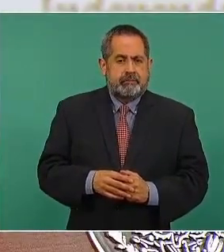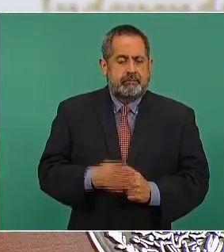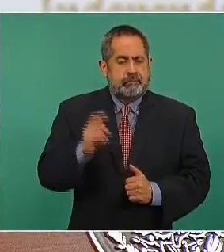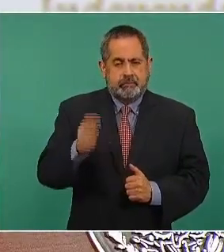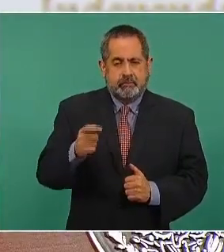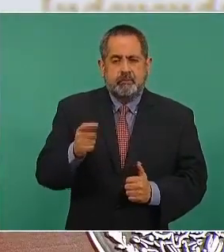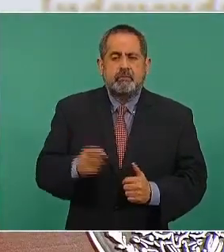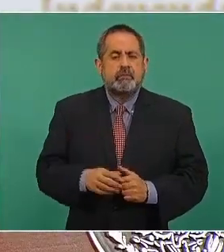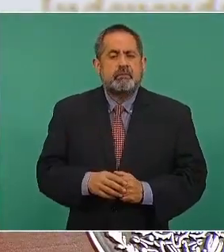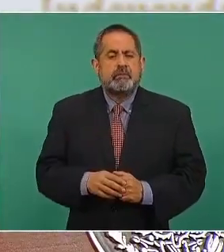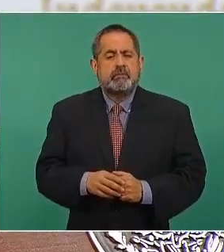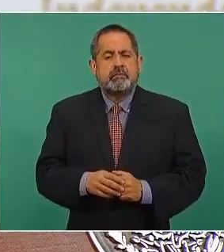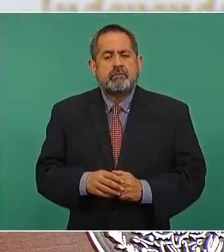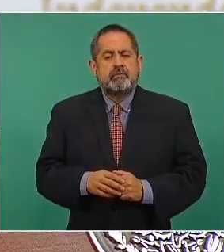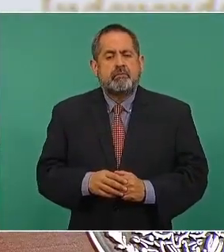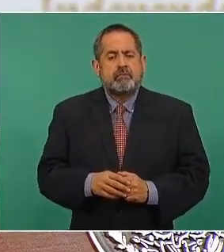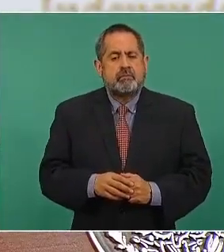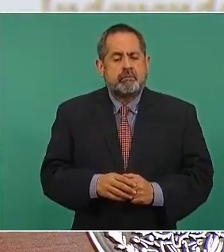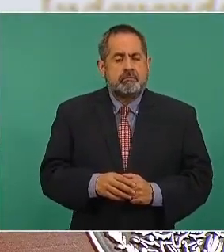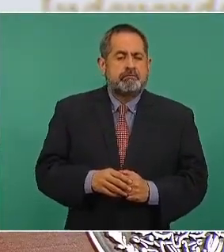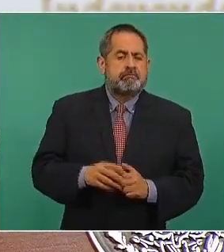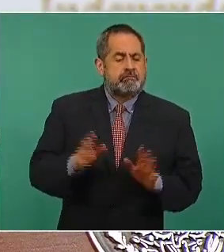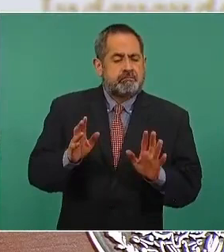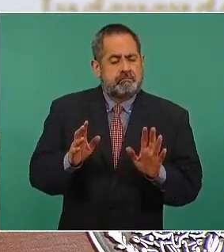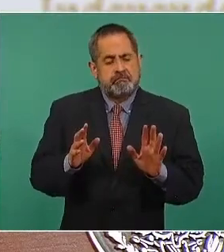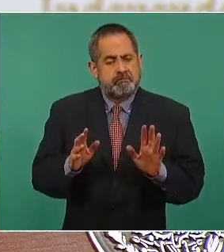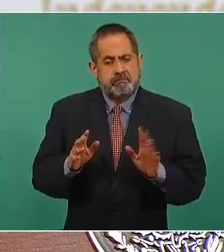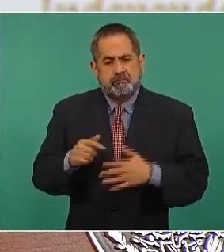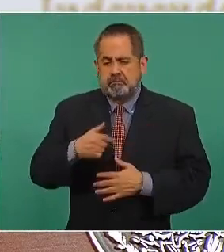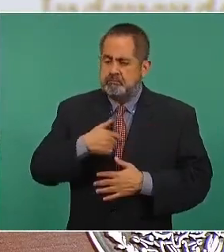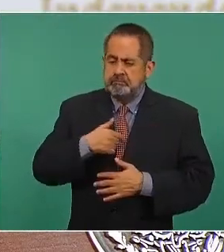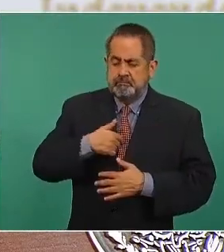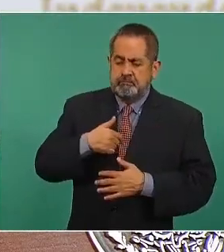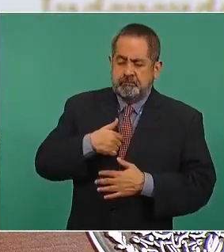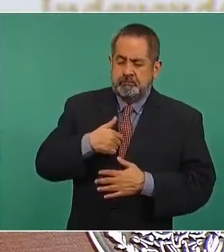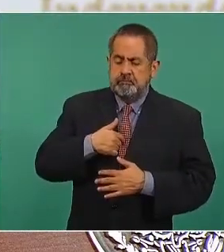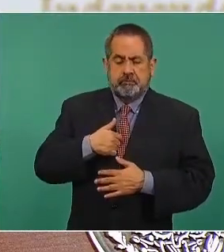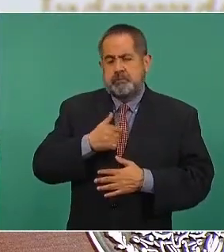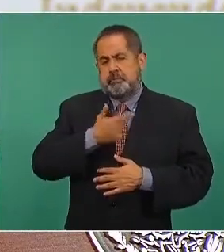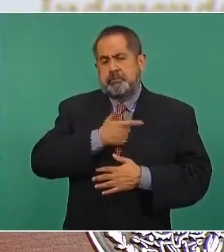Entonces, no nos gusta a nosotros